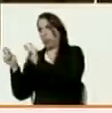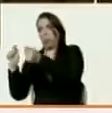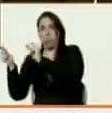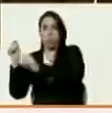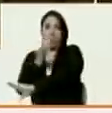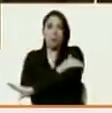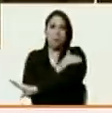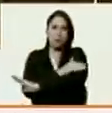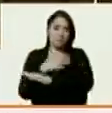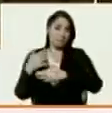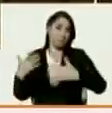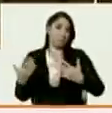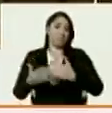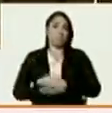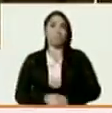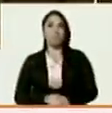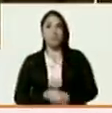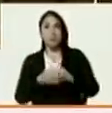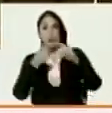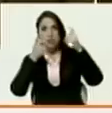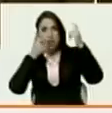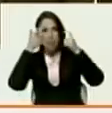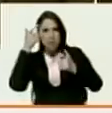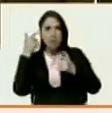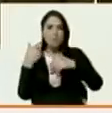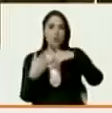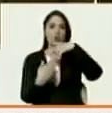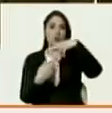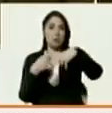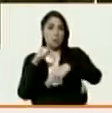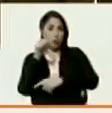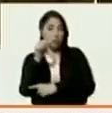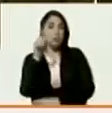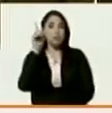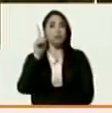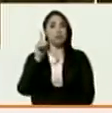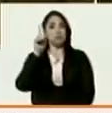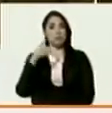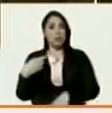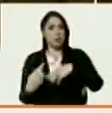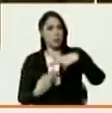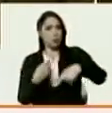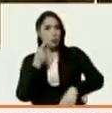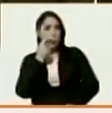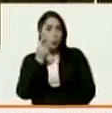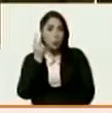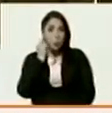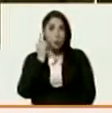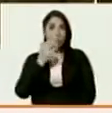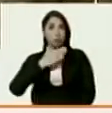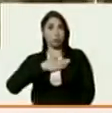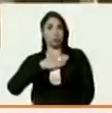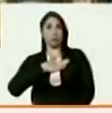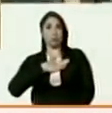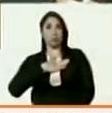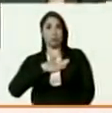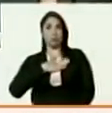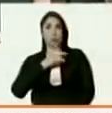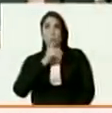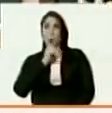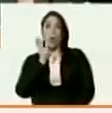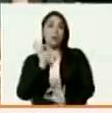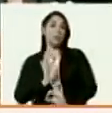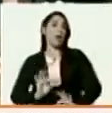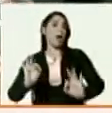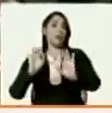entre ellos. El chavismo, la revolución, los diputados revolucionarios, las diputadas revolucionarias, no tenemos nada que ver en